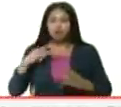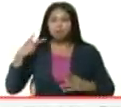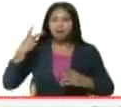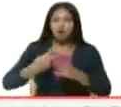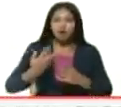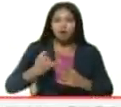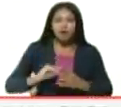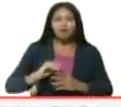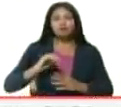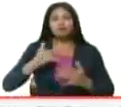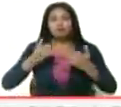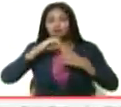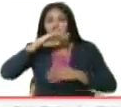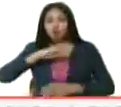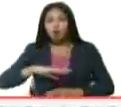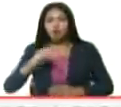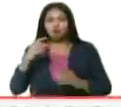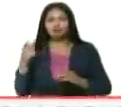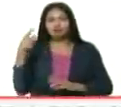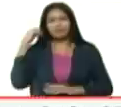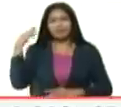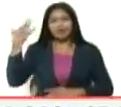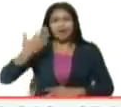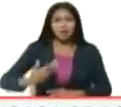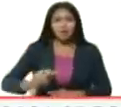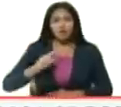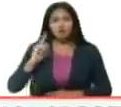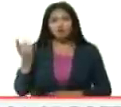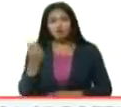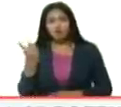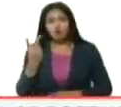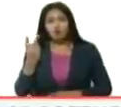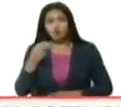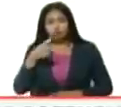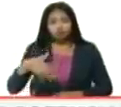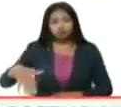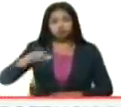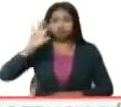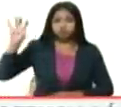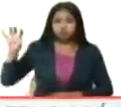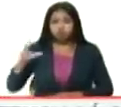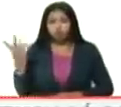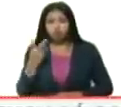históricos. Los dos pueblos, los dos gobiernos, los dos partidos,